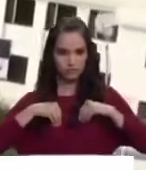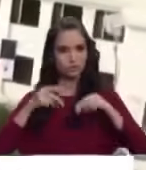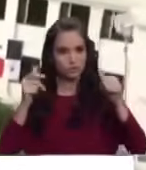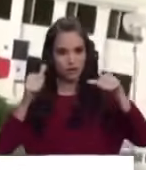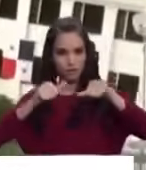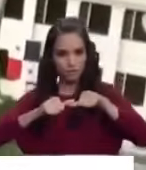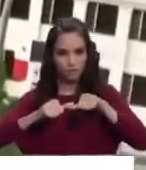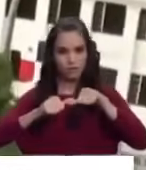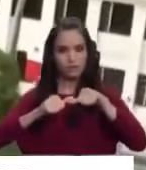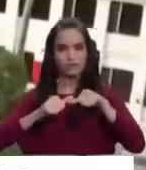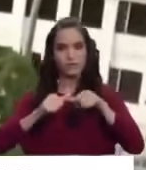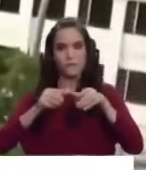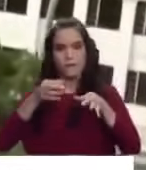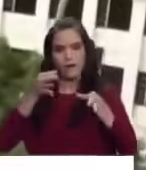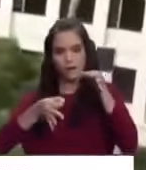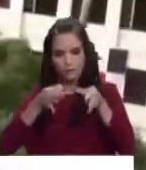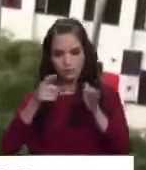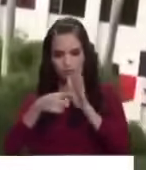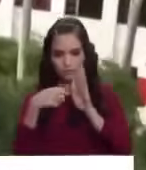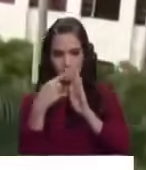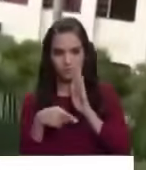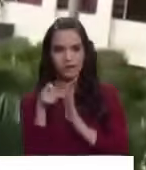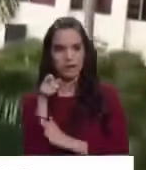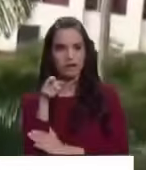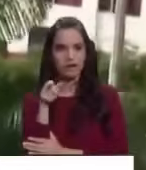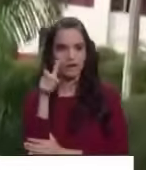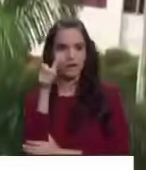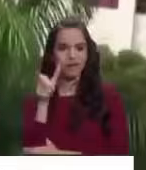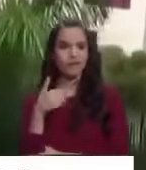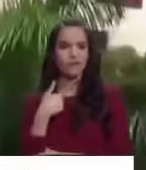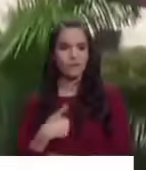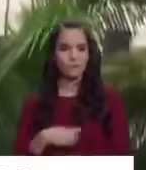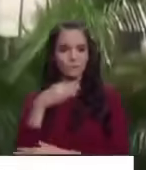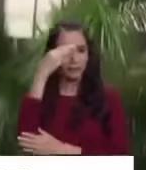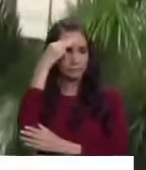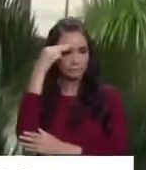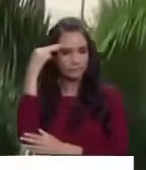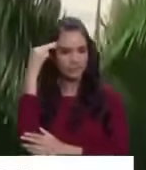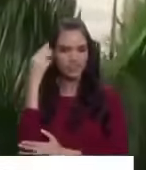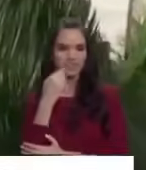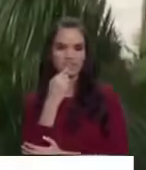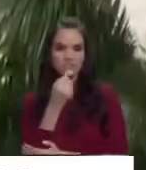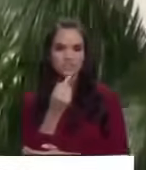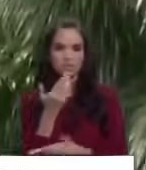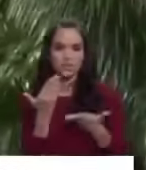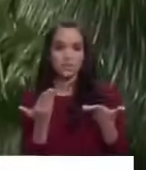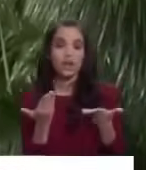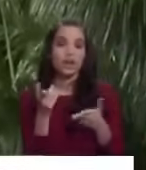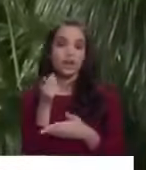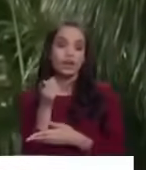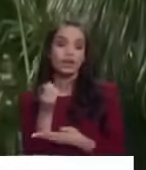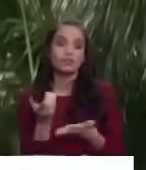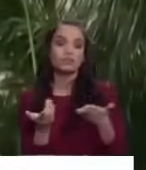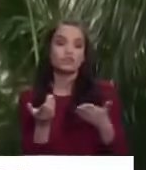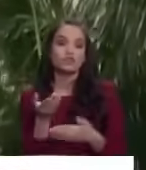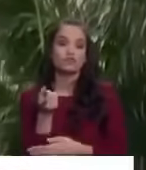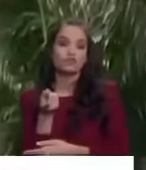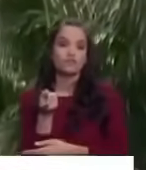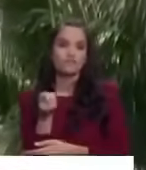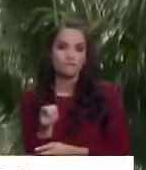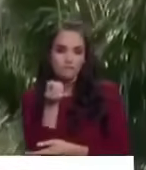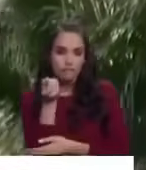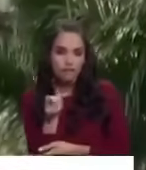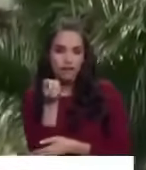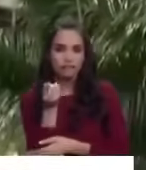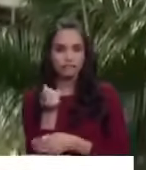hecho es decir que todavía queda mucho tiempo por recorrer antes de llegar a esa casación que es el camino el objetivo al que busca